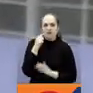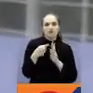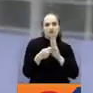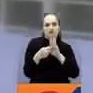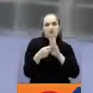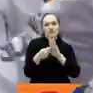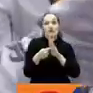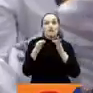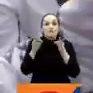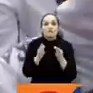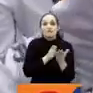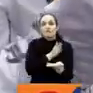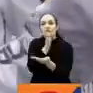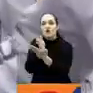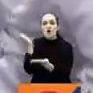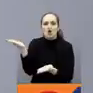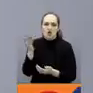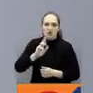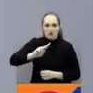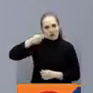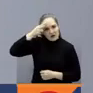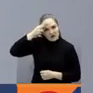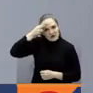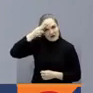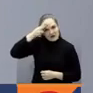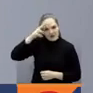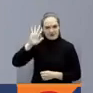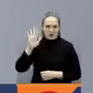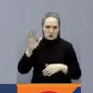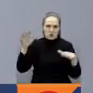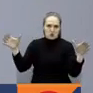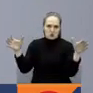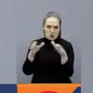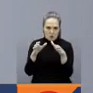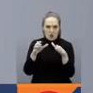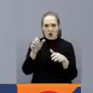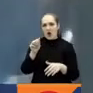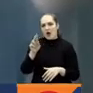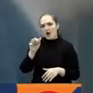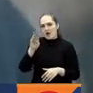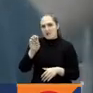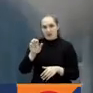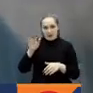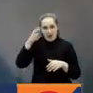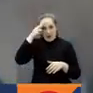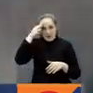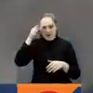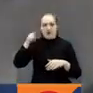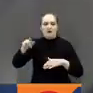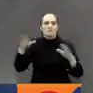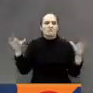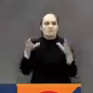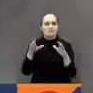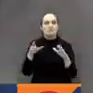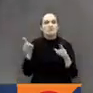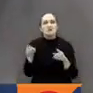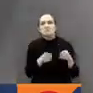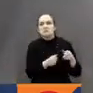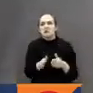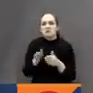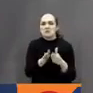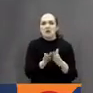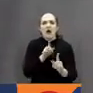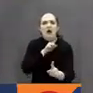Emiratos Árabes Unidos. Los organizadores de la carrera italiana llevarán a modo de exhibición la mítica competencia hasta Dubái, donde